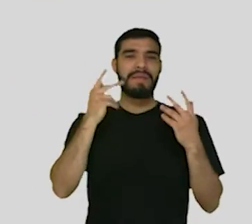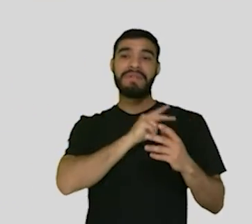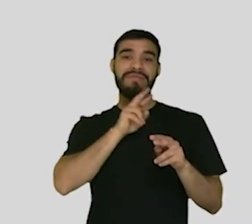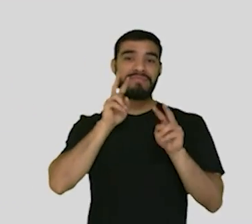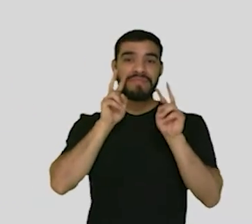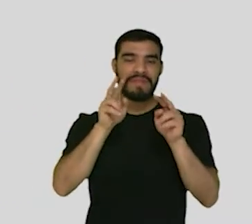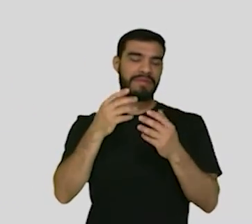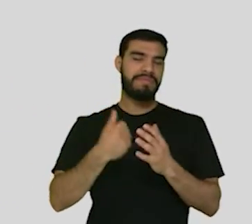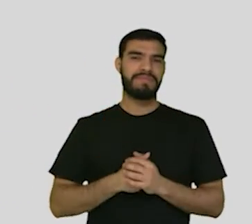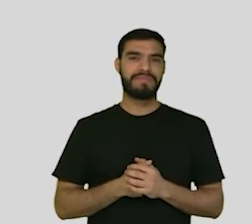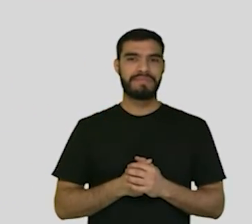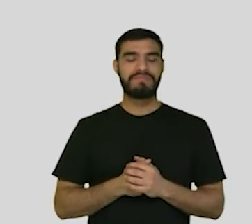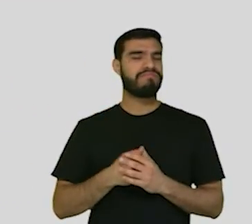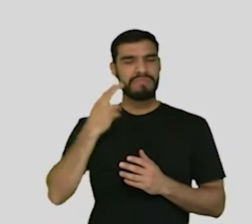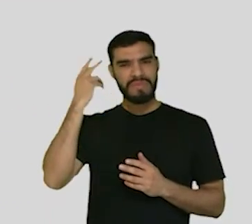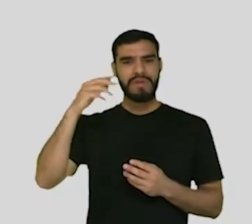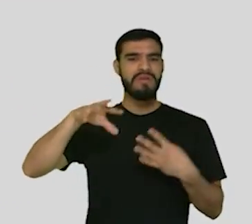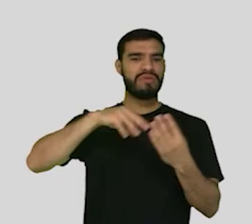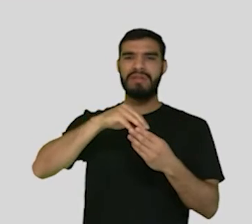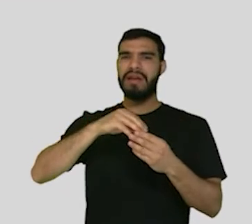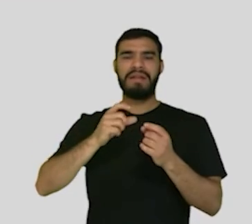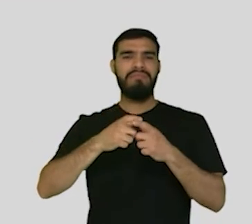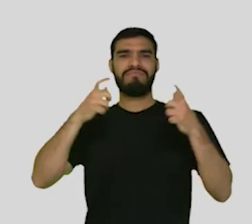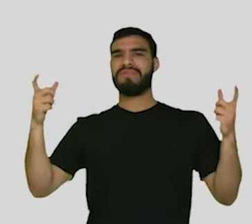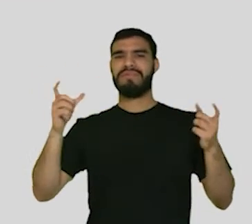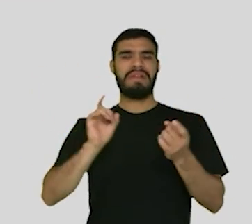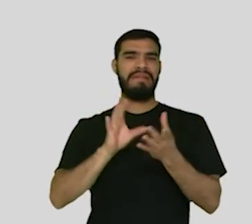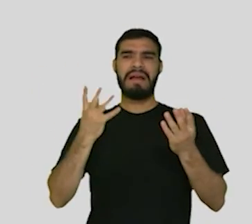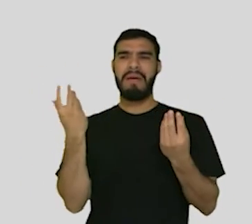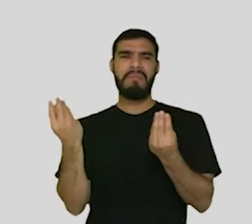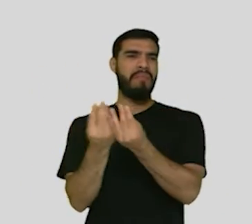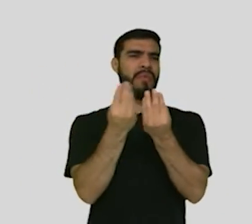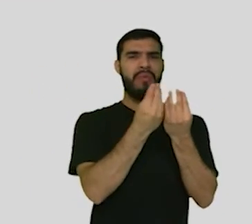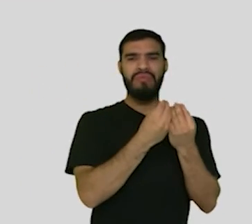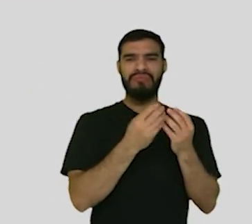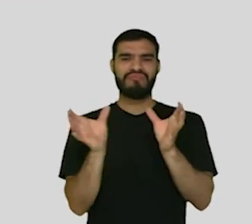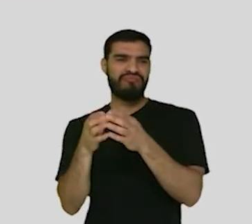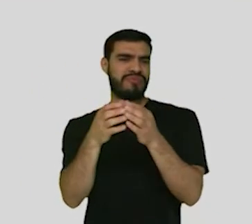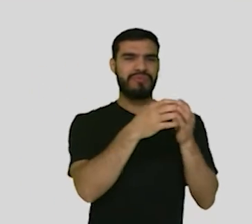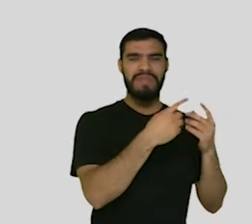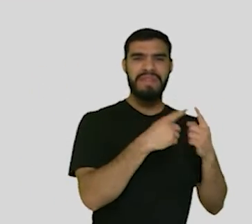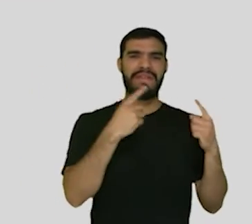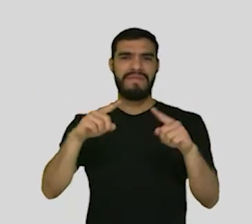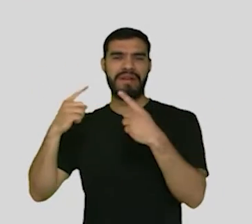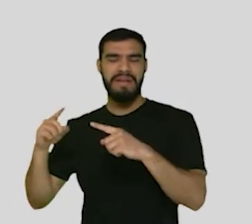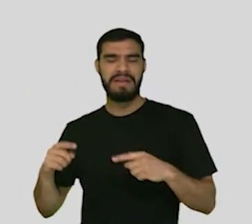Paraguay, sociedad ningo y diverso. O Pajendape, hoy coja esa yepa.